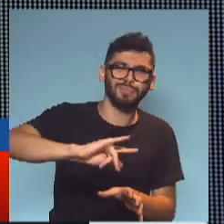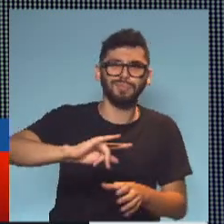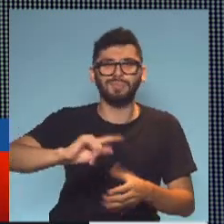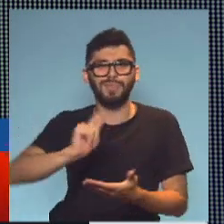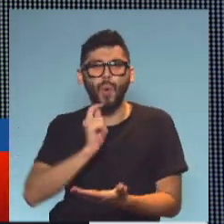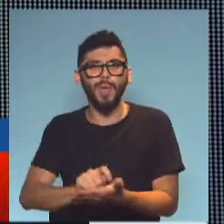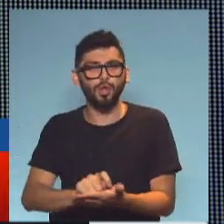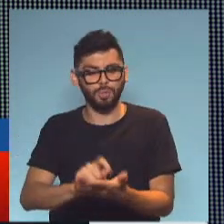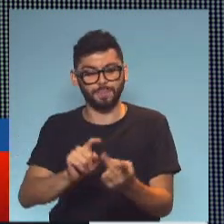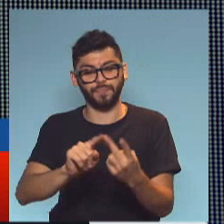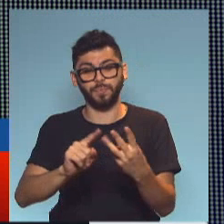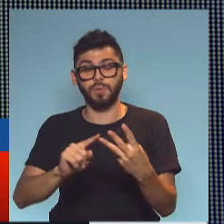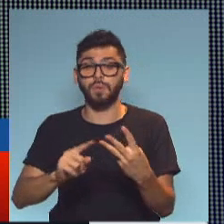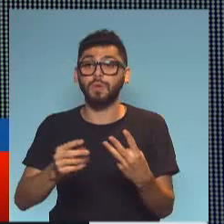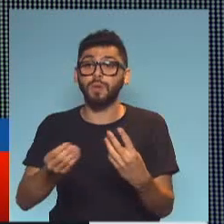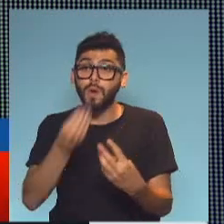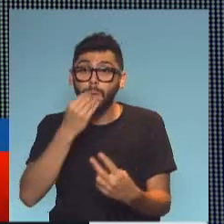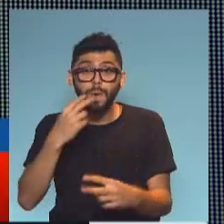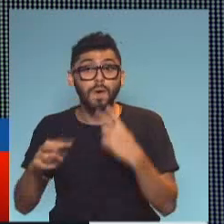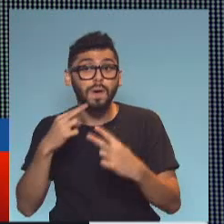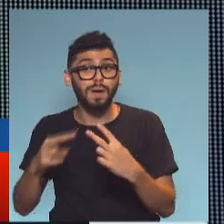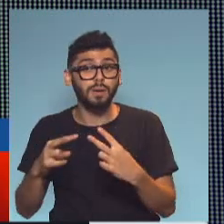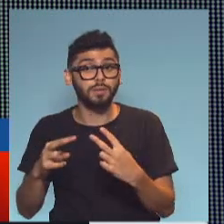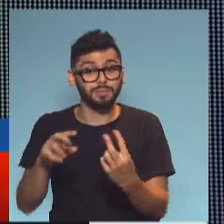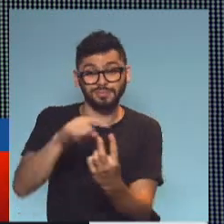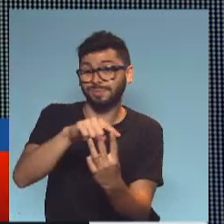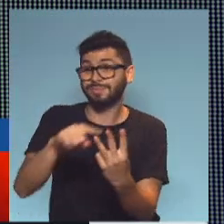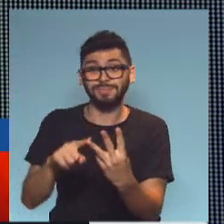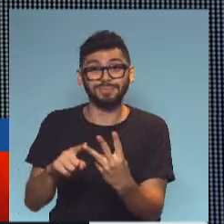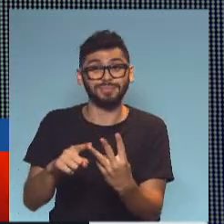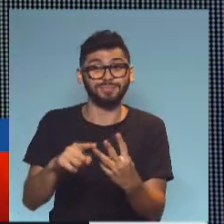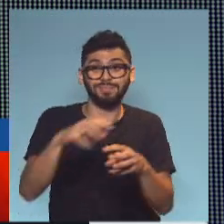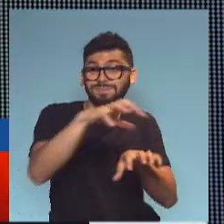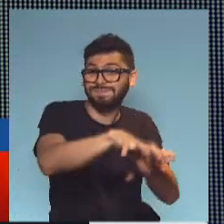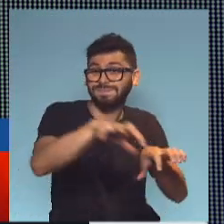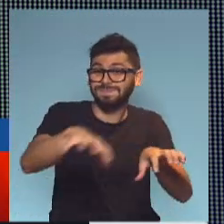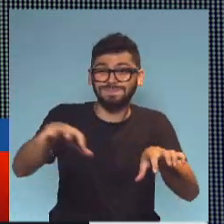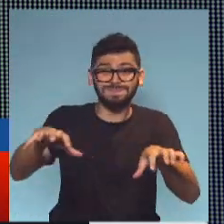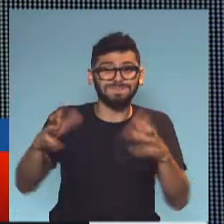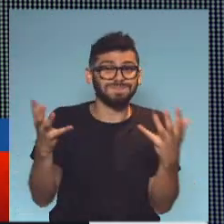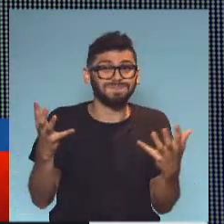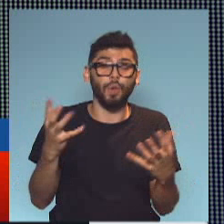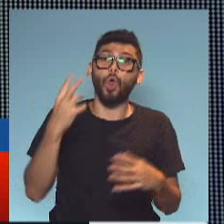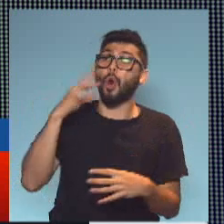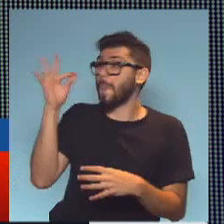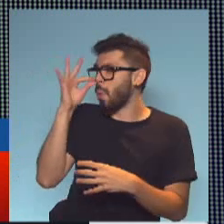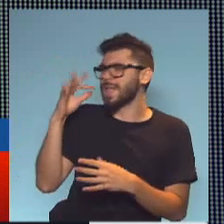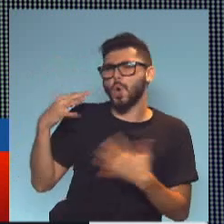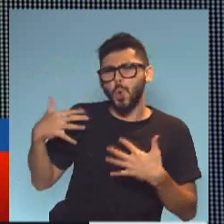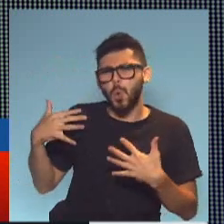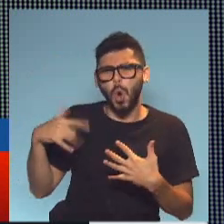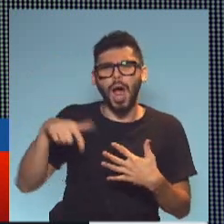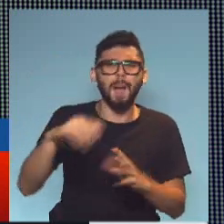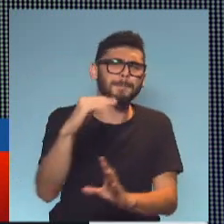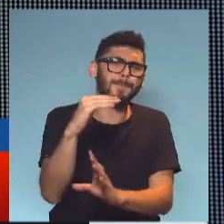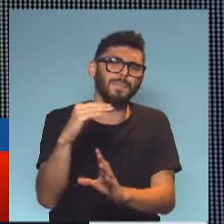la industria de la gastronomía. Quizás reduciendo el impacto que tuvo en el 2020, pero para algunos